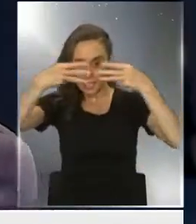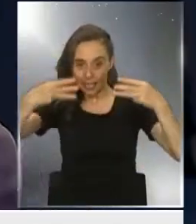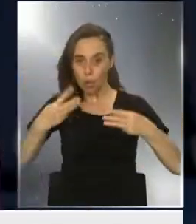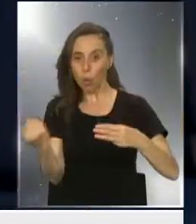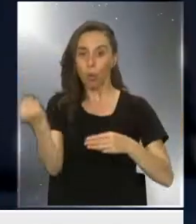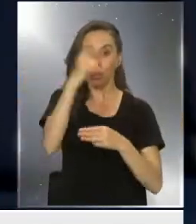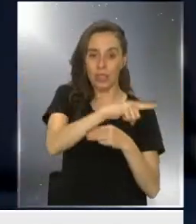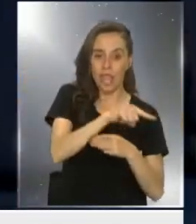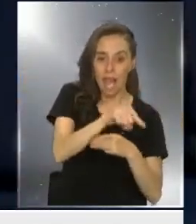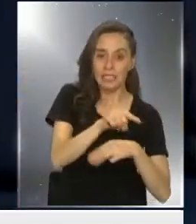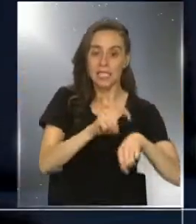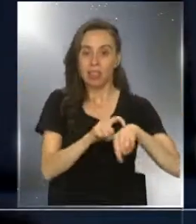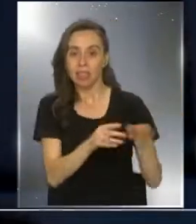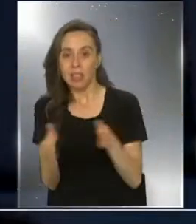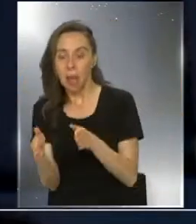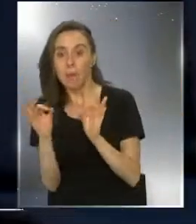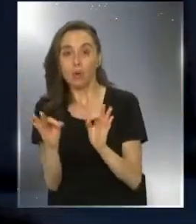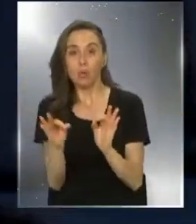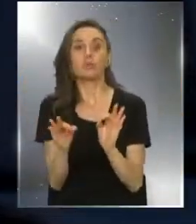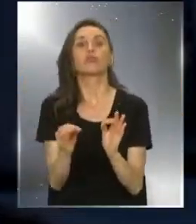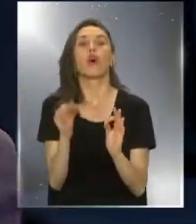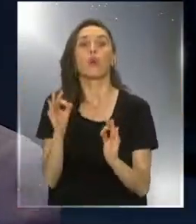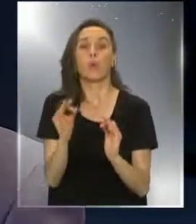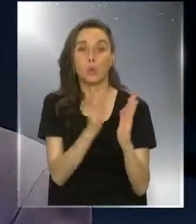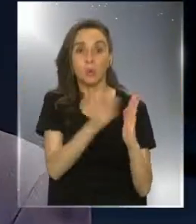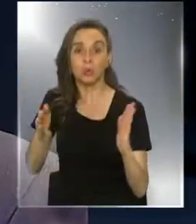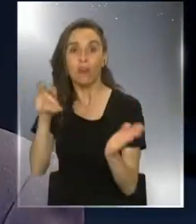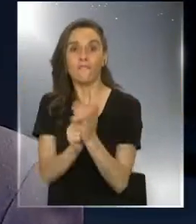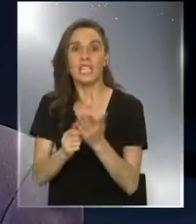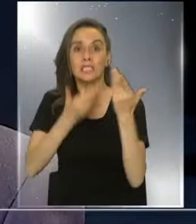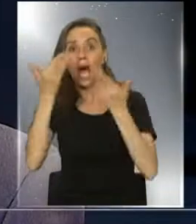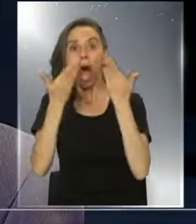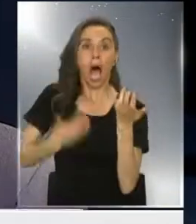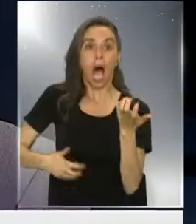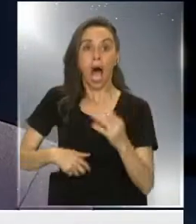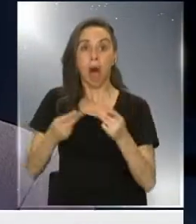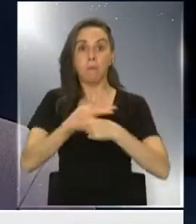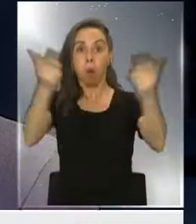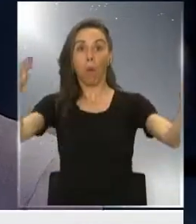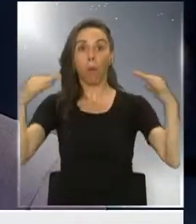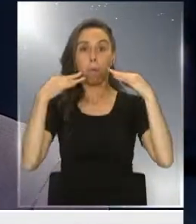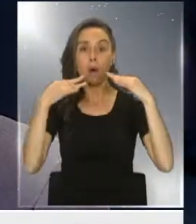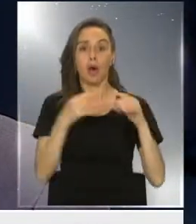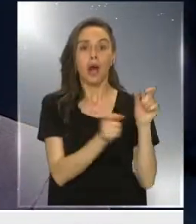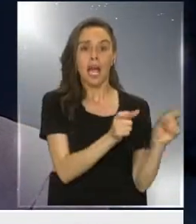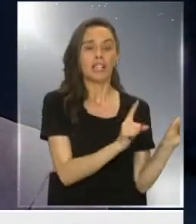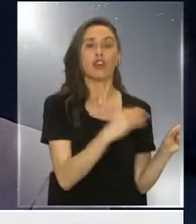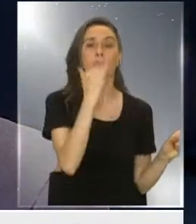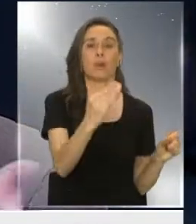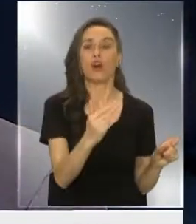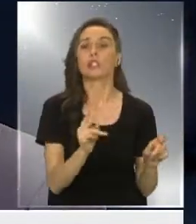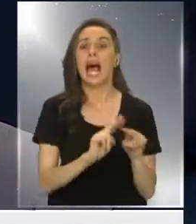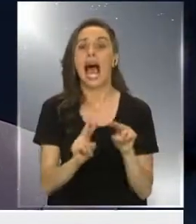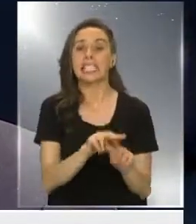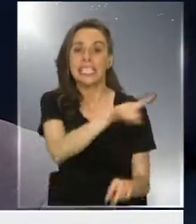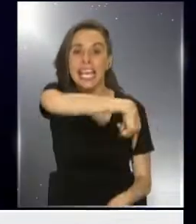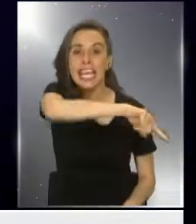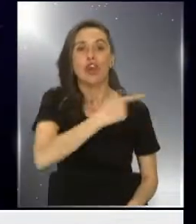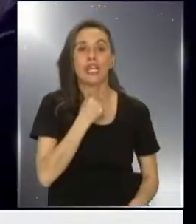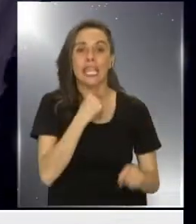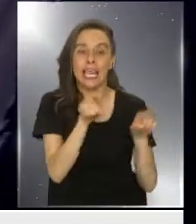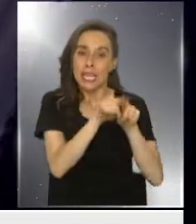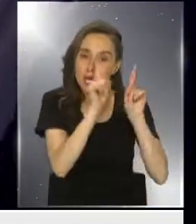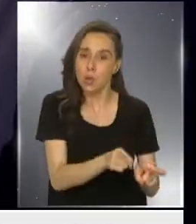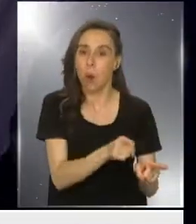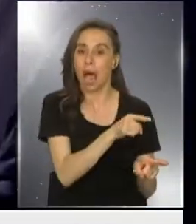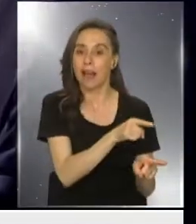día, esta es la cantidad de tiempo, este día es el concierto. Tenía todo eso muy claro, pero a ellos eso no les importaba. La cosa era hacerlo como lo querían hacer.